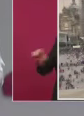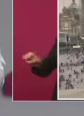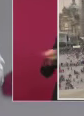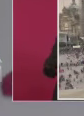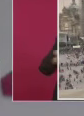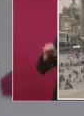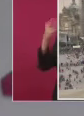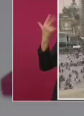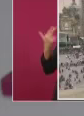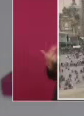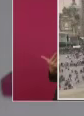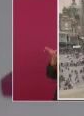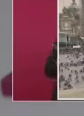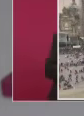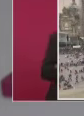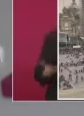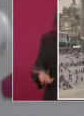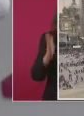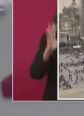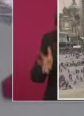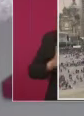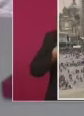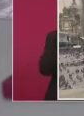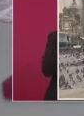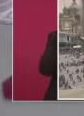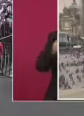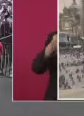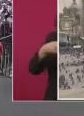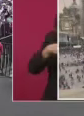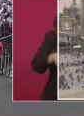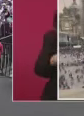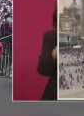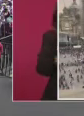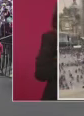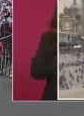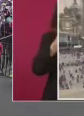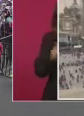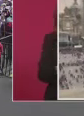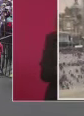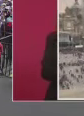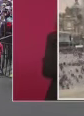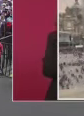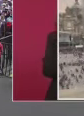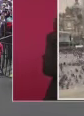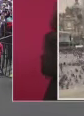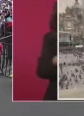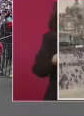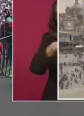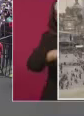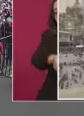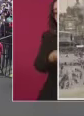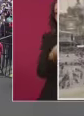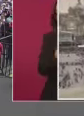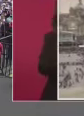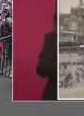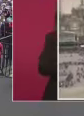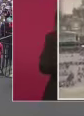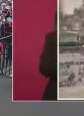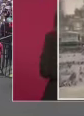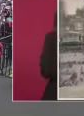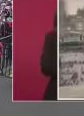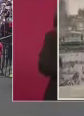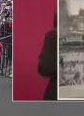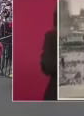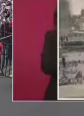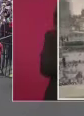que su esposa no va por ningún cargo público. Hay que decir, en semanas pasadas, en meses pasados, decían, es que la esposa del